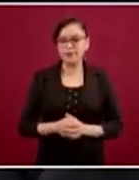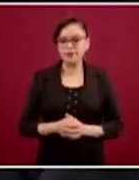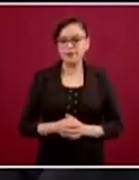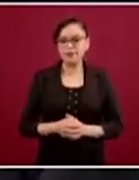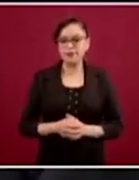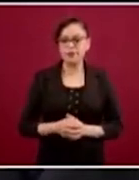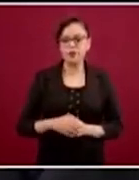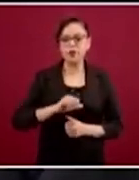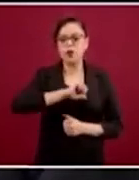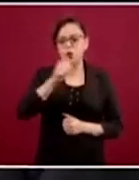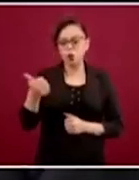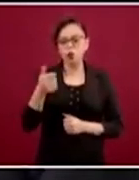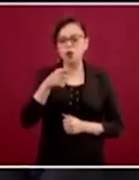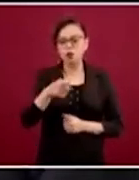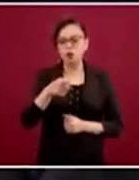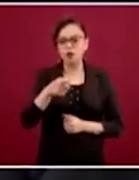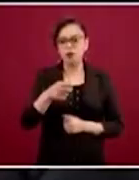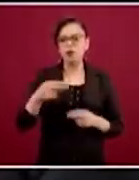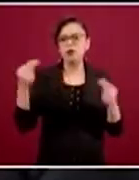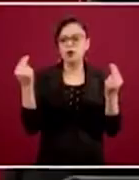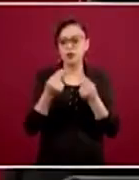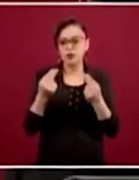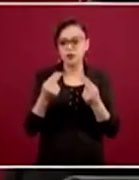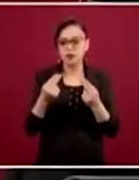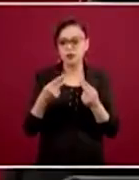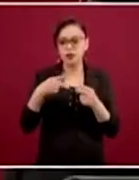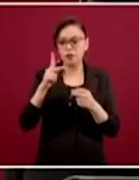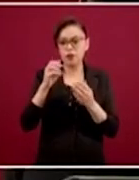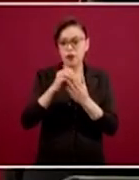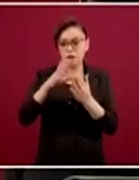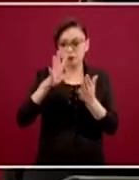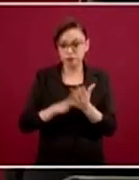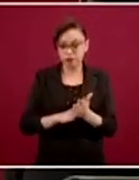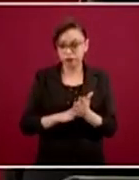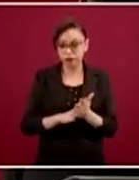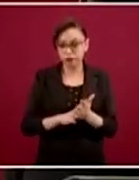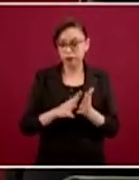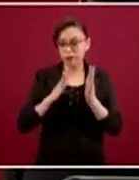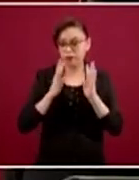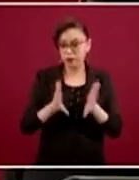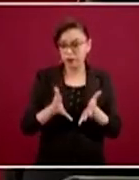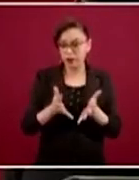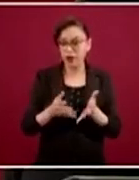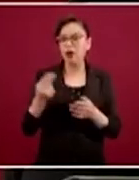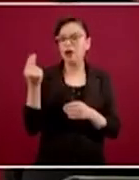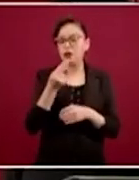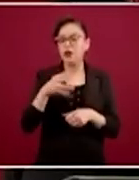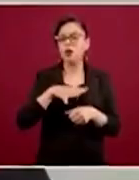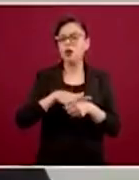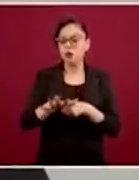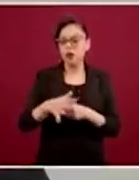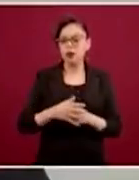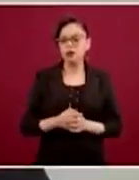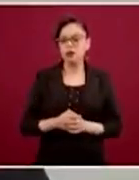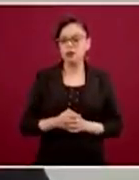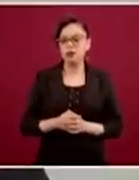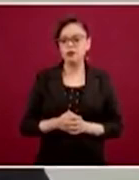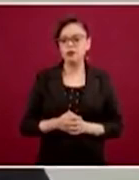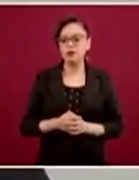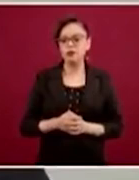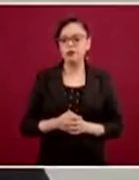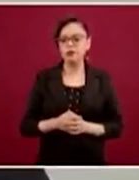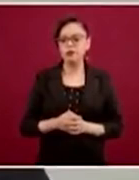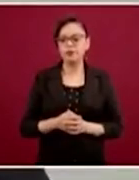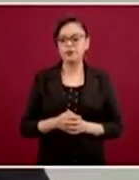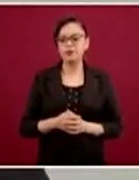principios que no quedan explícitos e incluyó entre ellos deber de cuidar